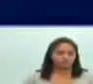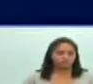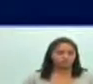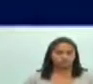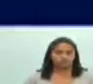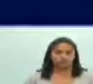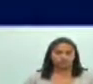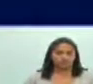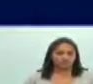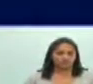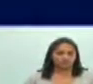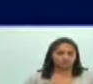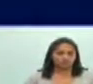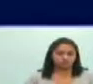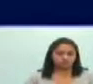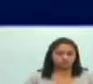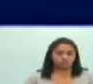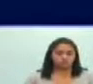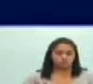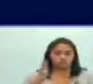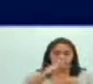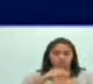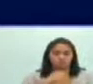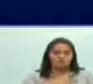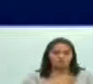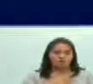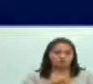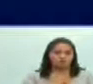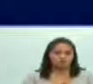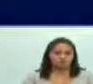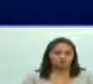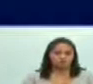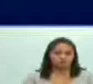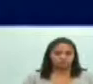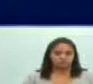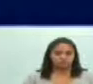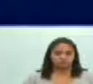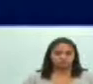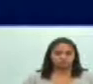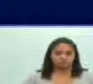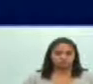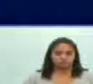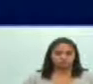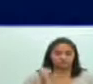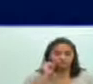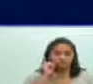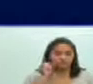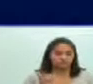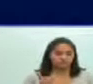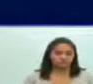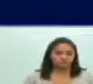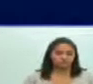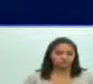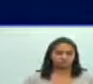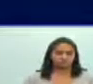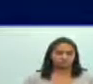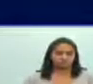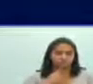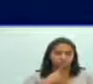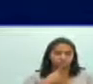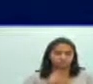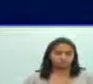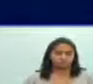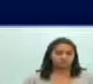héroes medievales, pues los caracterizan otros dones: el ser pícaros, seductores, tontos, y muchos